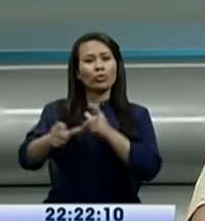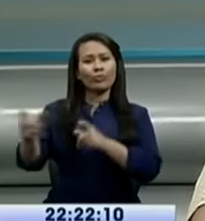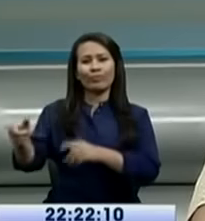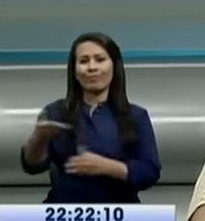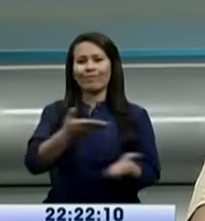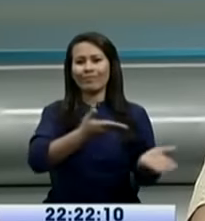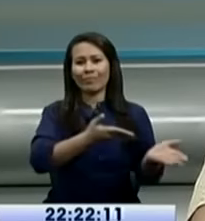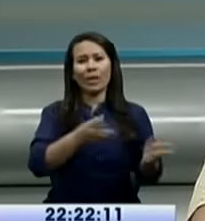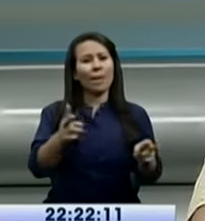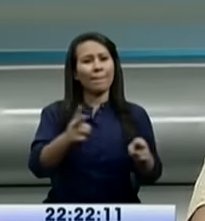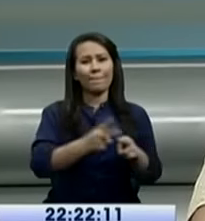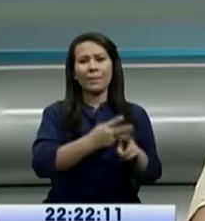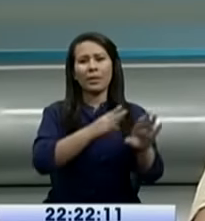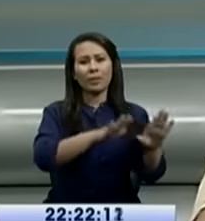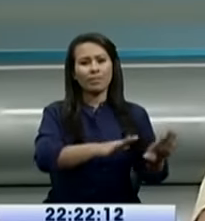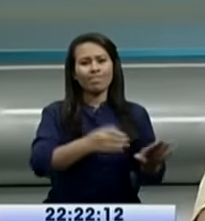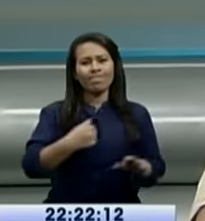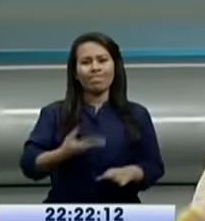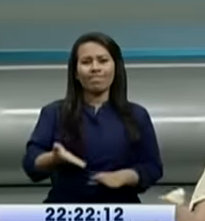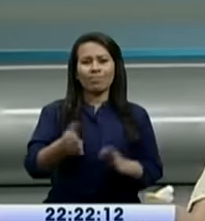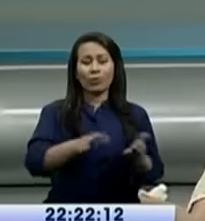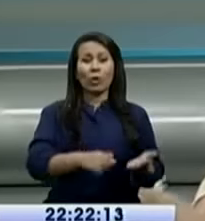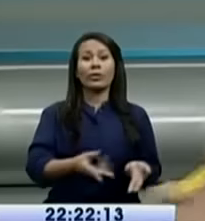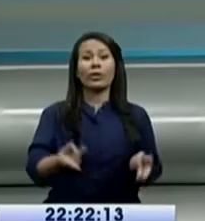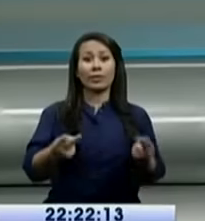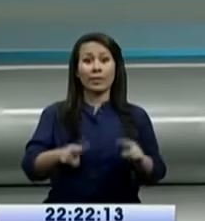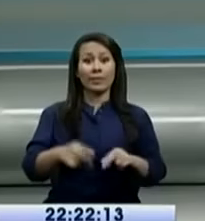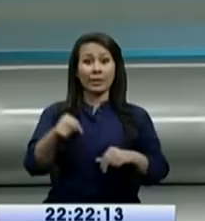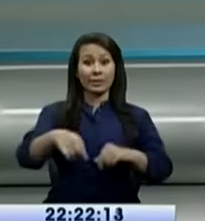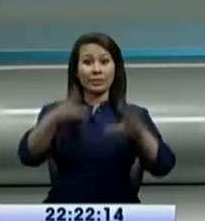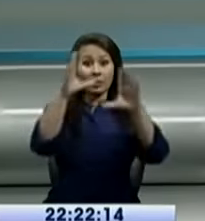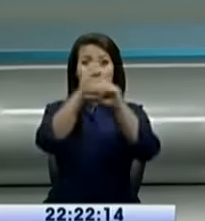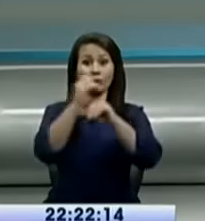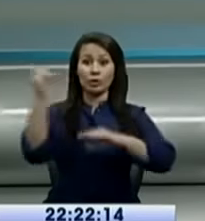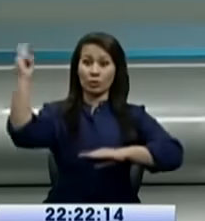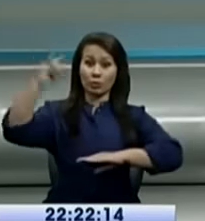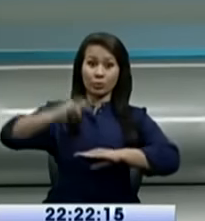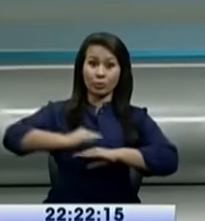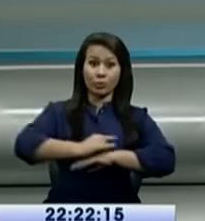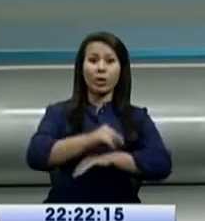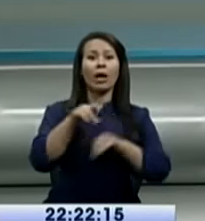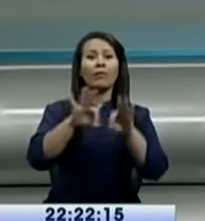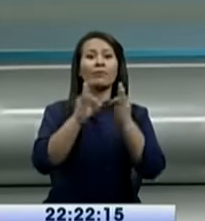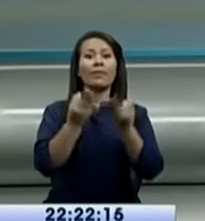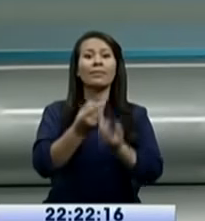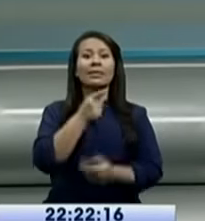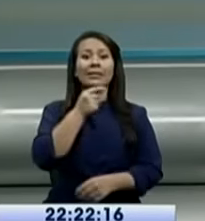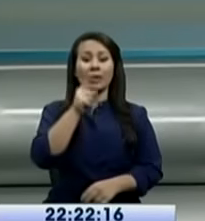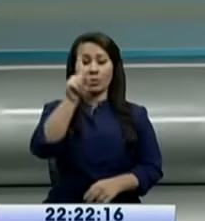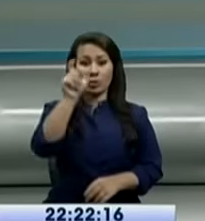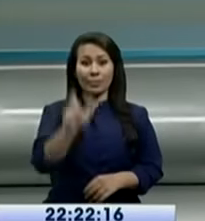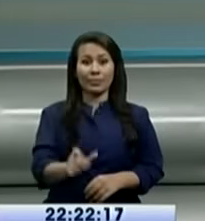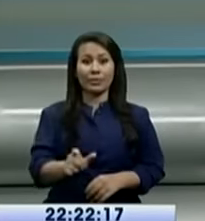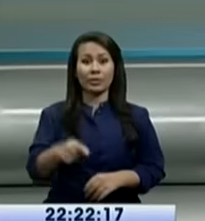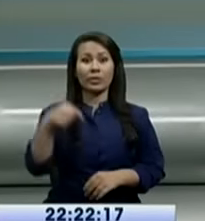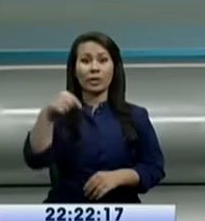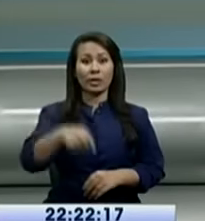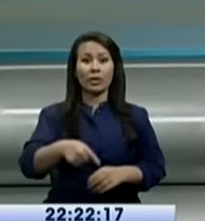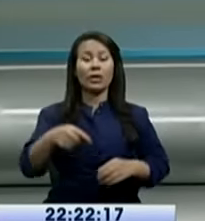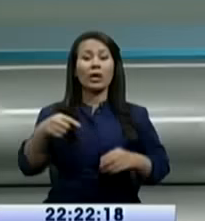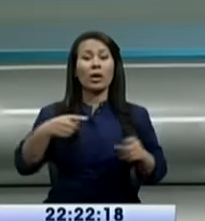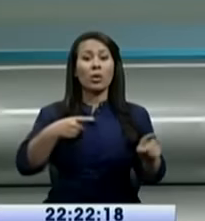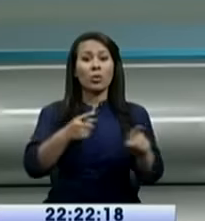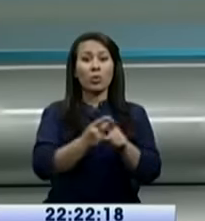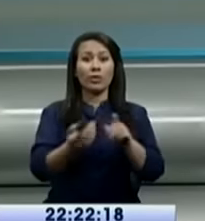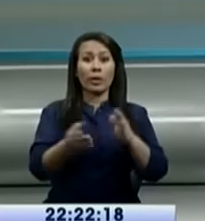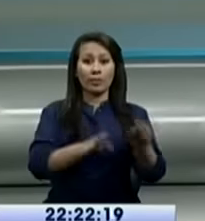a este terrible asesinato. Y mientras tanto, esta noche arribarían a Guayaquil los familiares de una de las turistas argentinas halladas sin